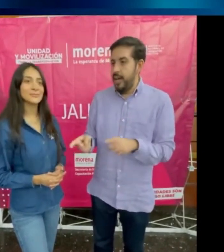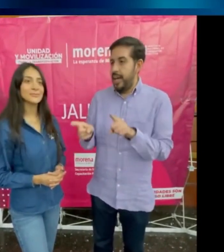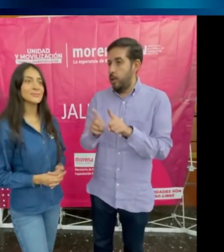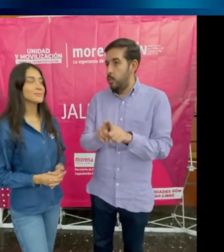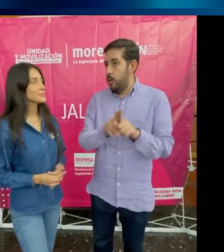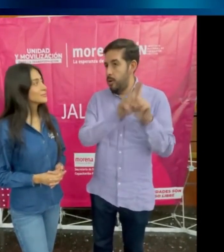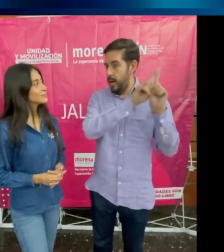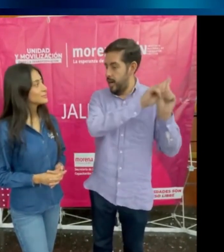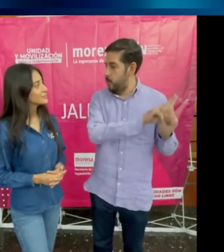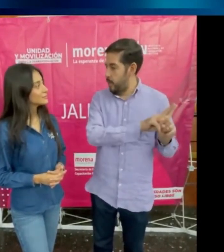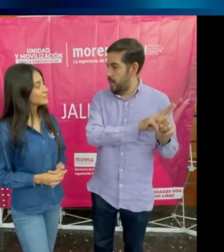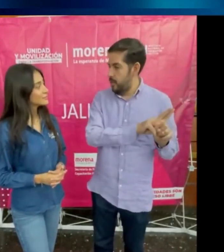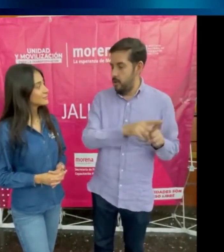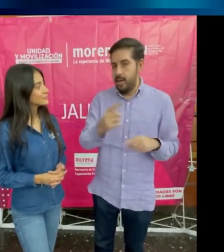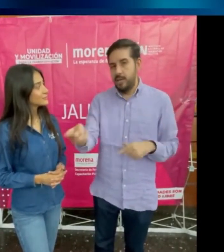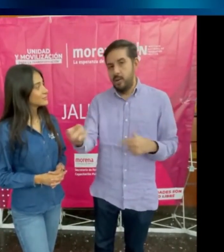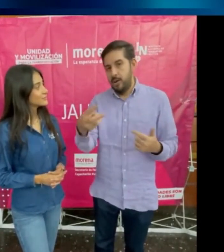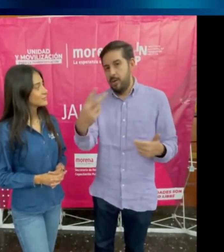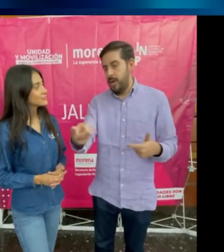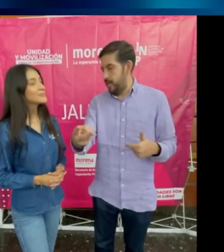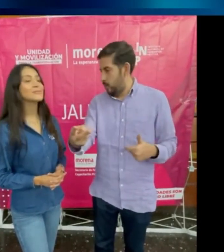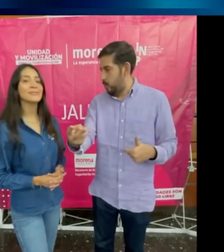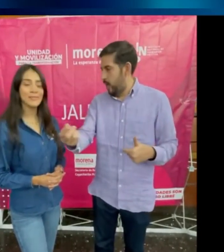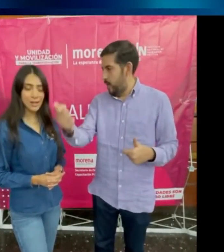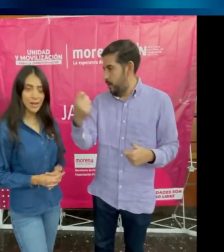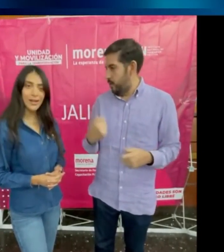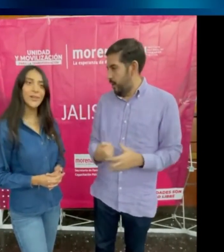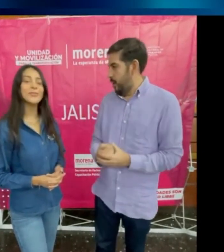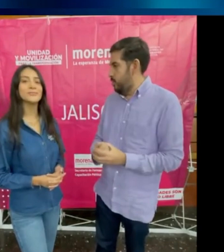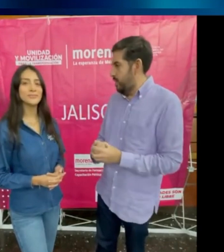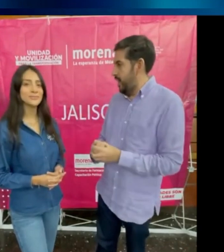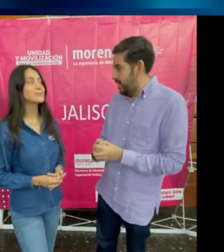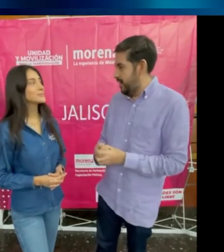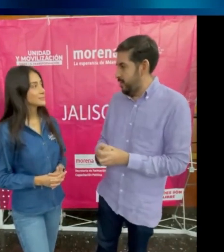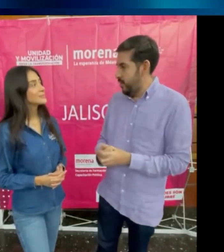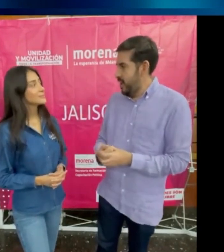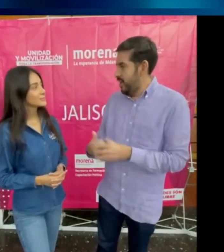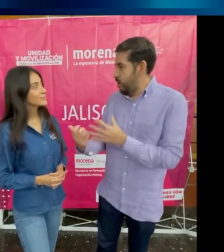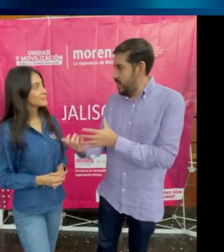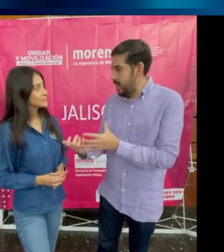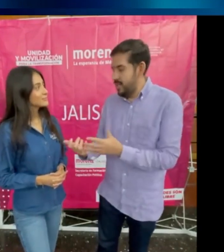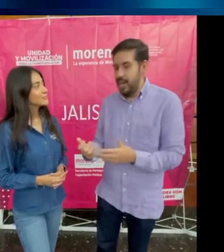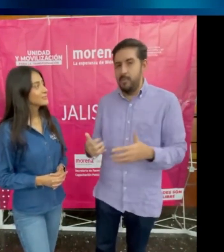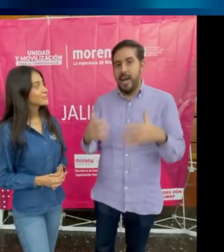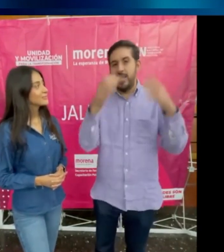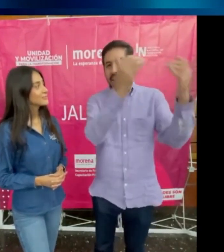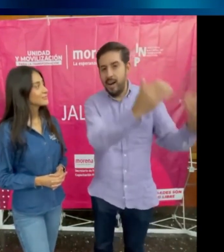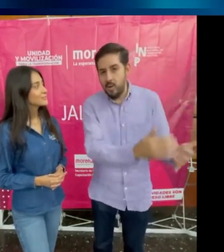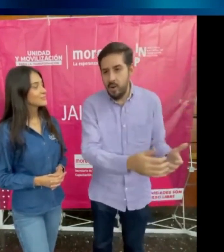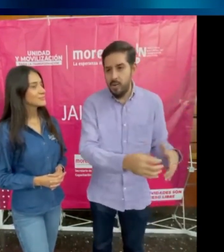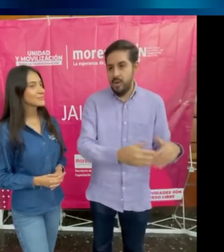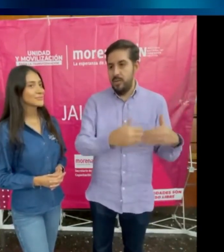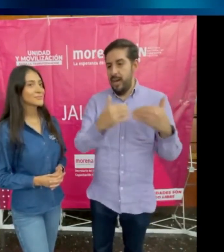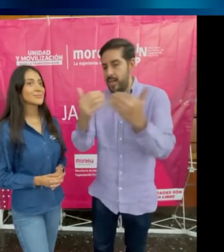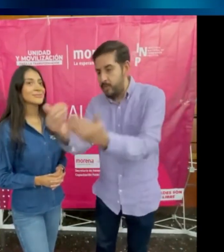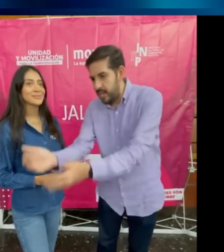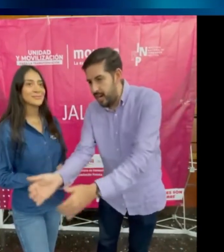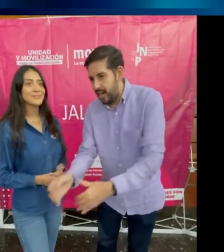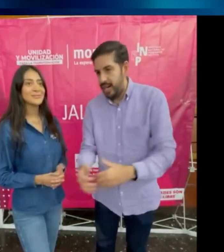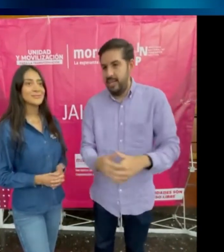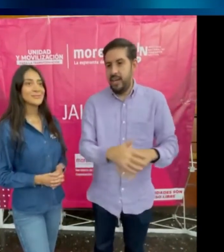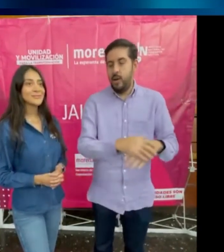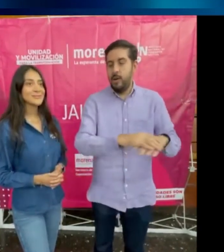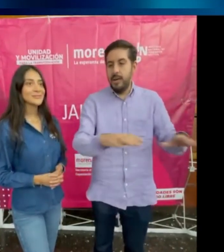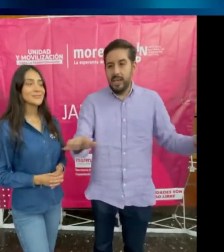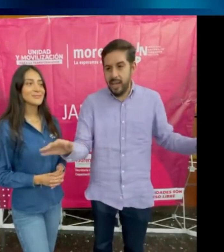excesos, que tomó el año pasado Lorenzo Córdoba y Ciro Murayama con el ajuste al INE. La cual es que decían, van a cerrar los módulos, van a